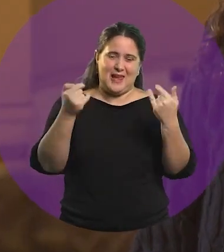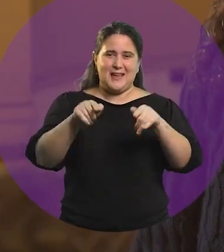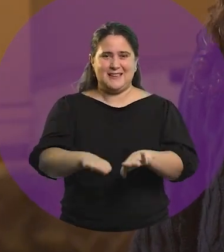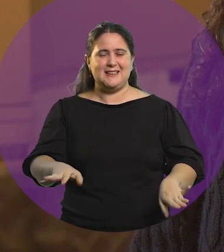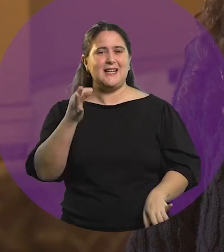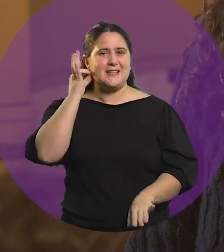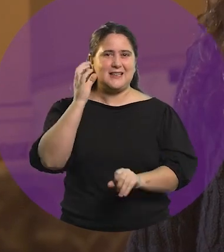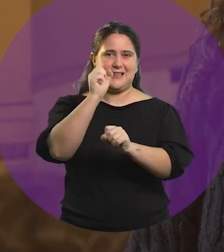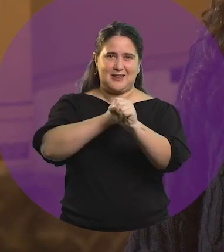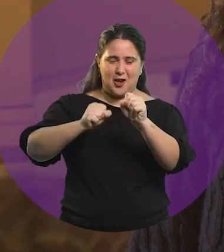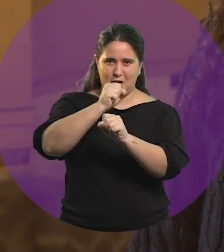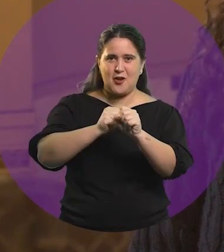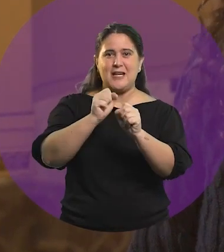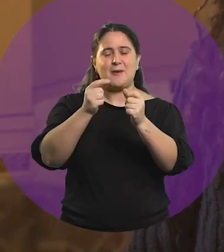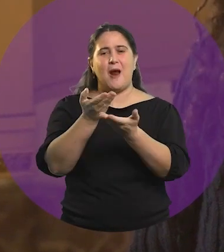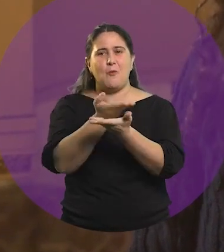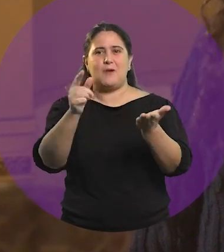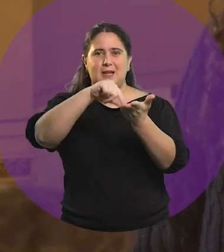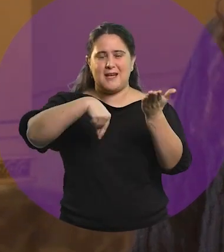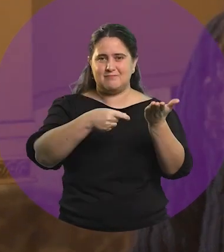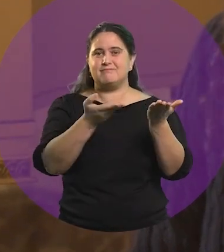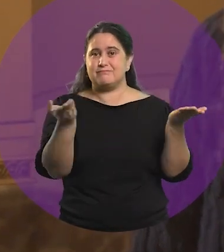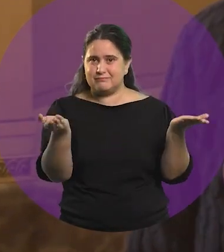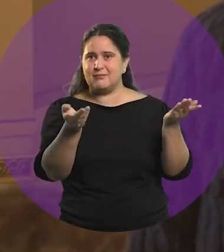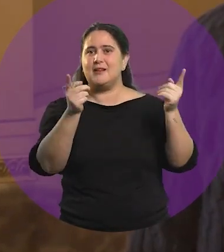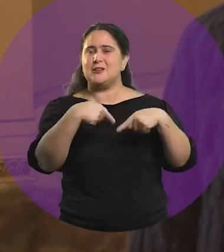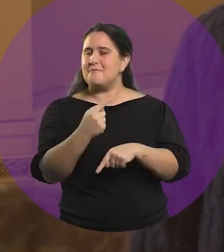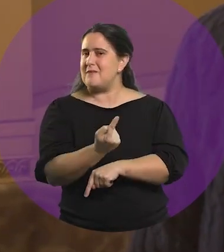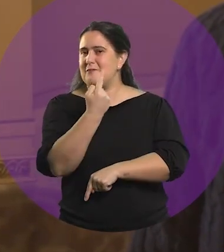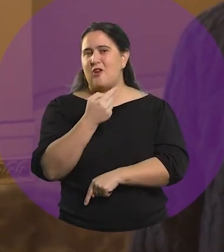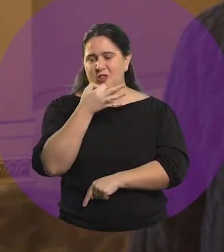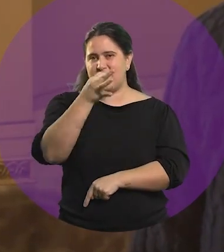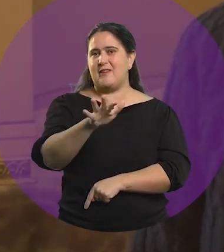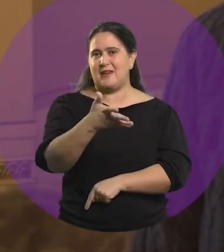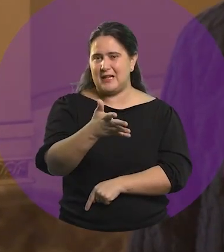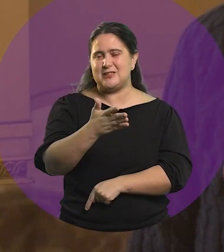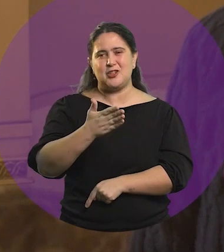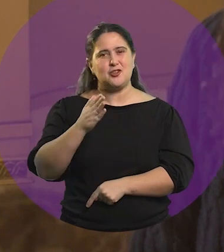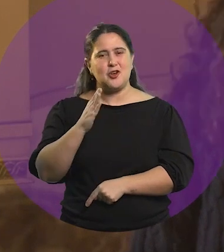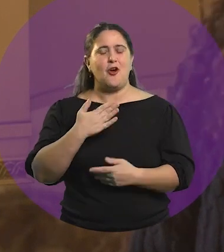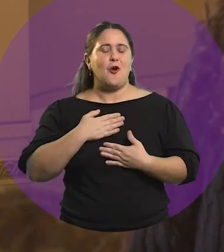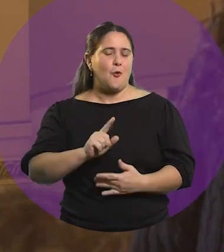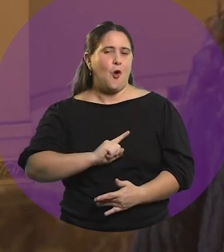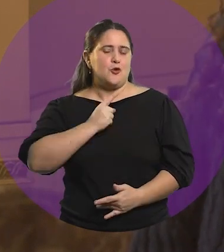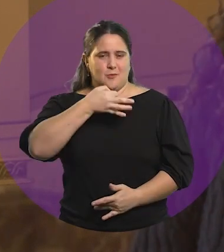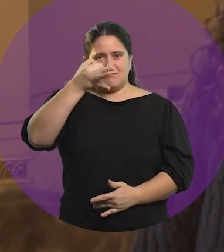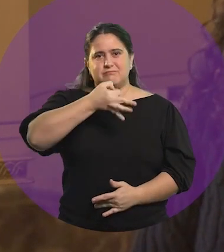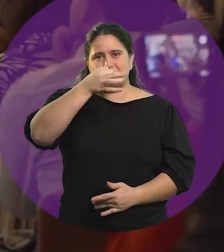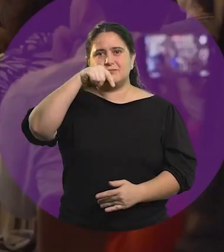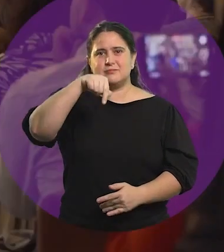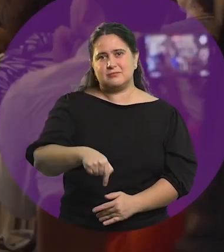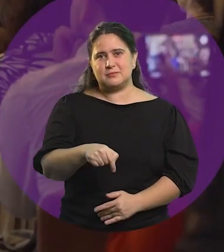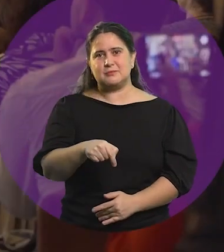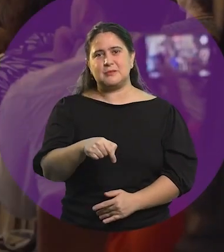las Niñas en las TIC, presentando este trabajo. Y lo primero que quiero decir es que tengo el honor de estar acá hablando y haciendo